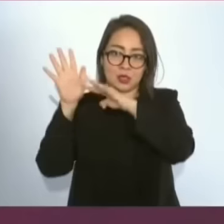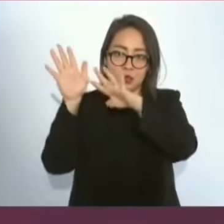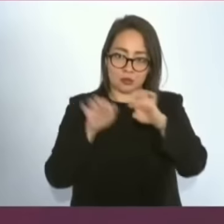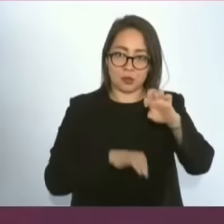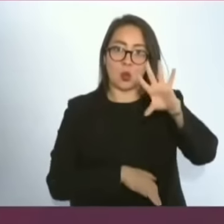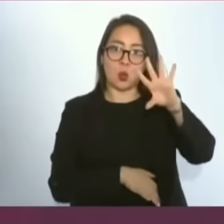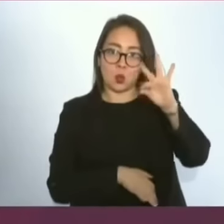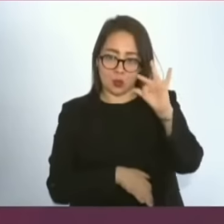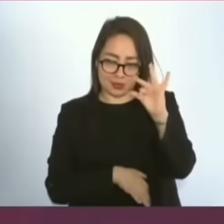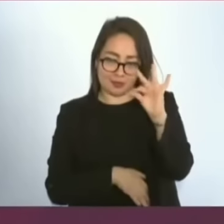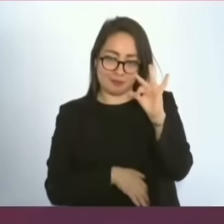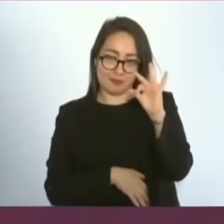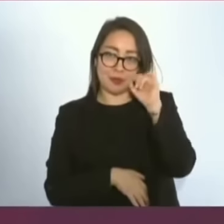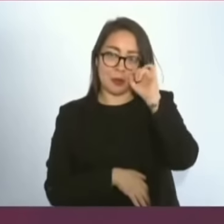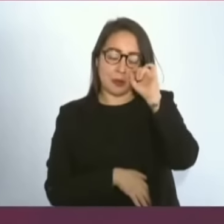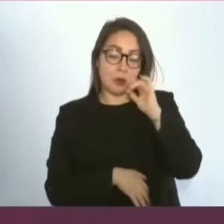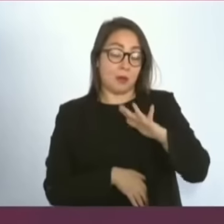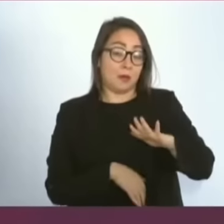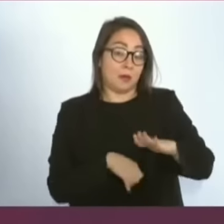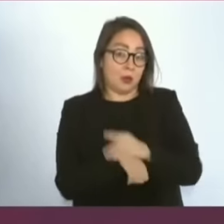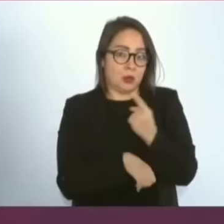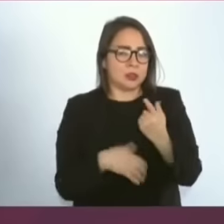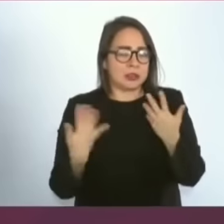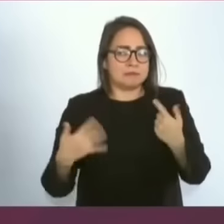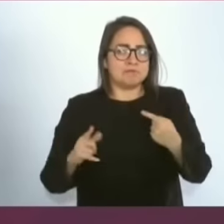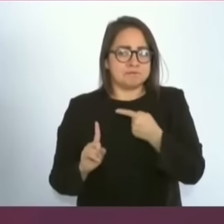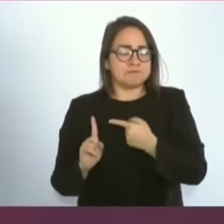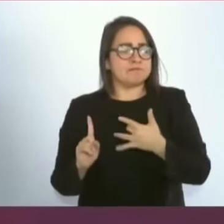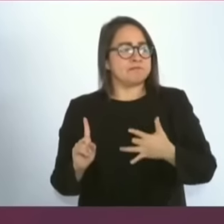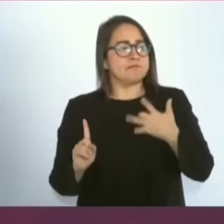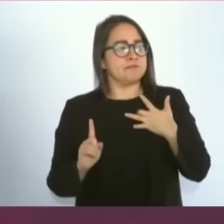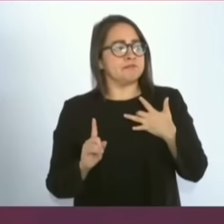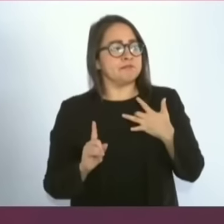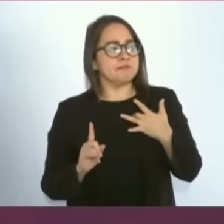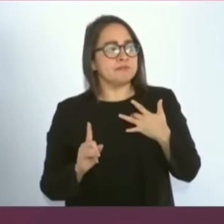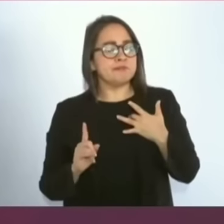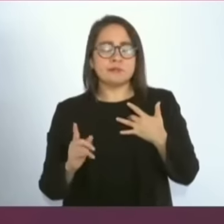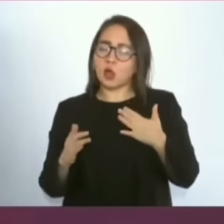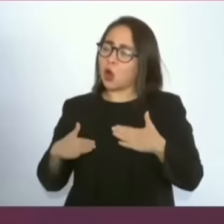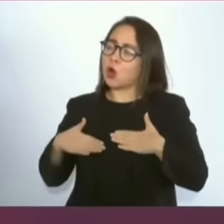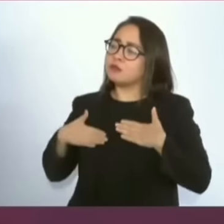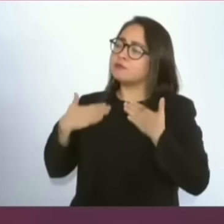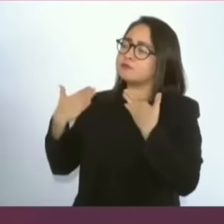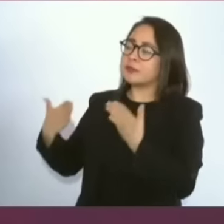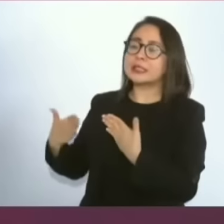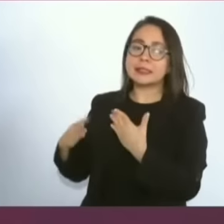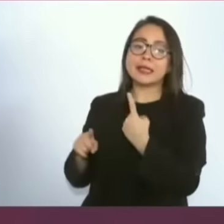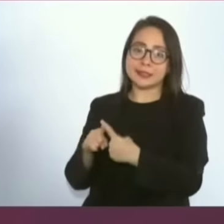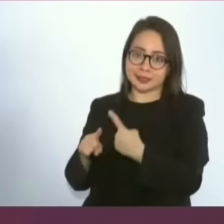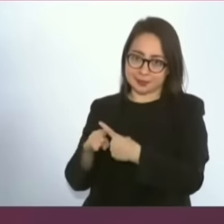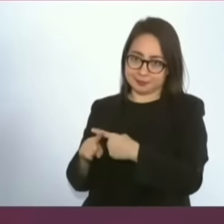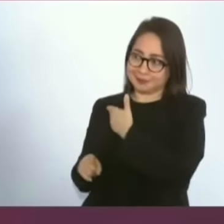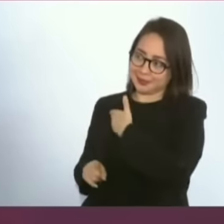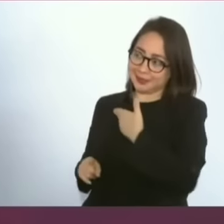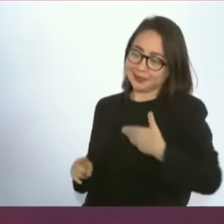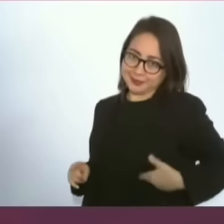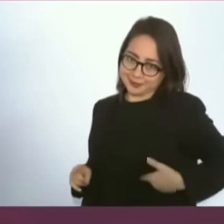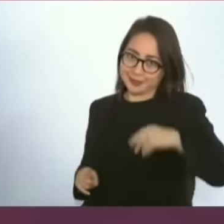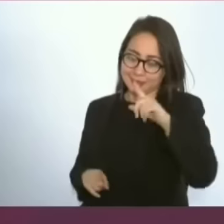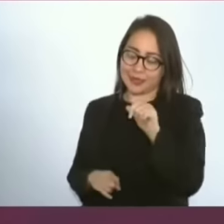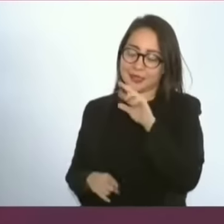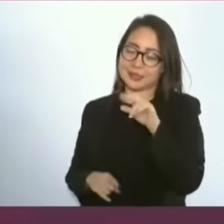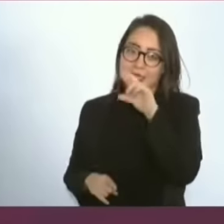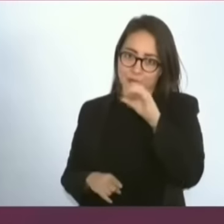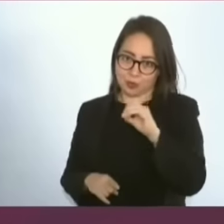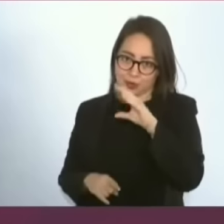1940, porque le tenía mucha confianza el presidente Lázaro Cárdenas del Río.